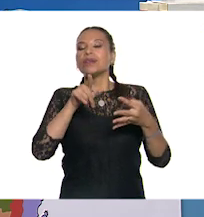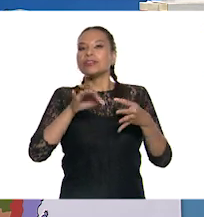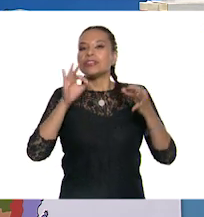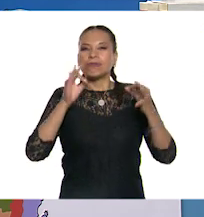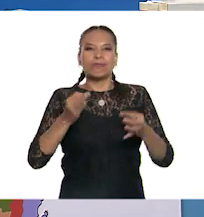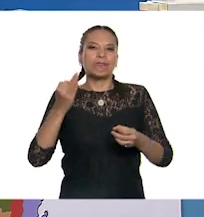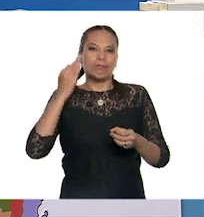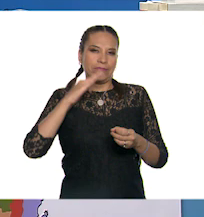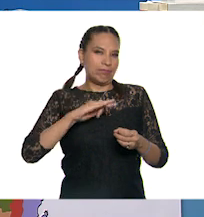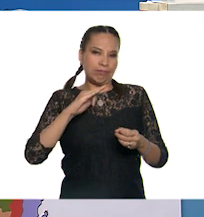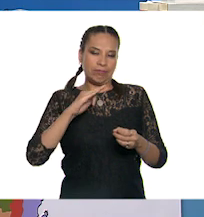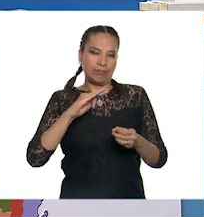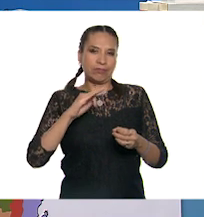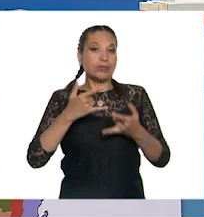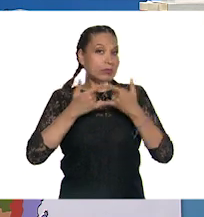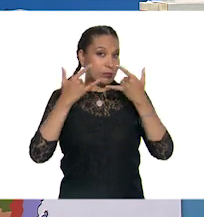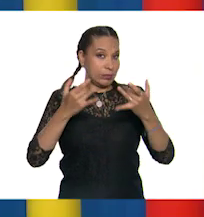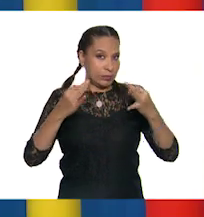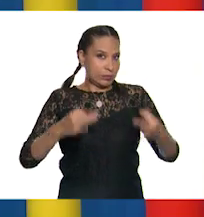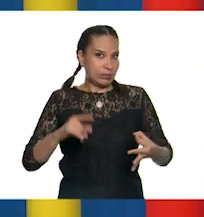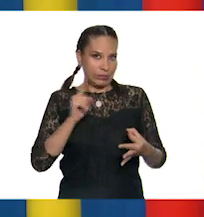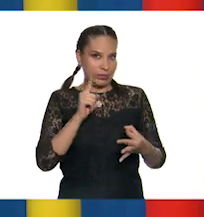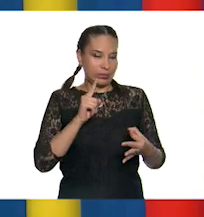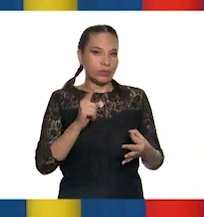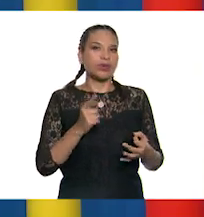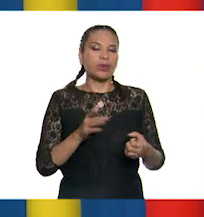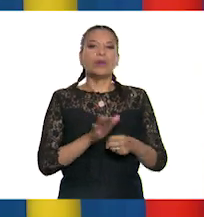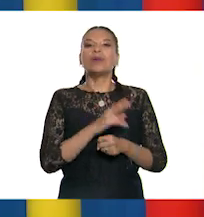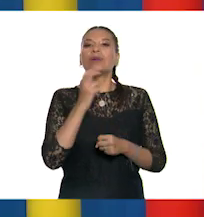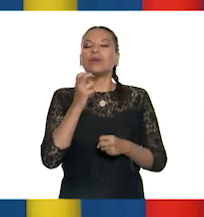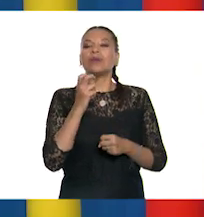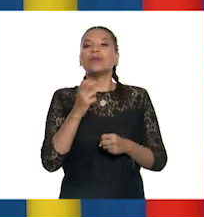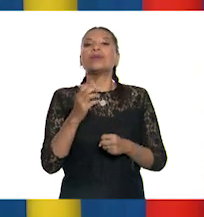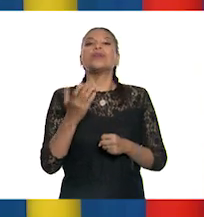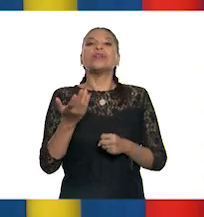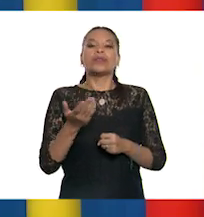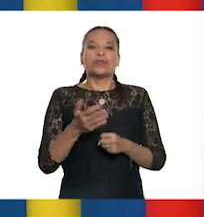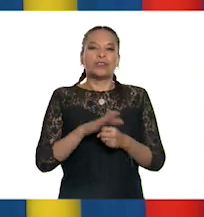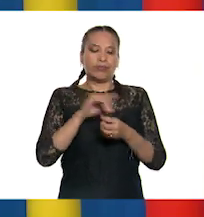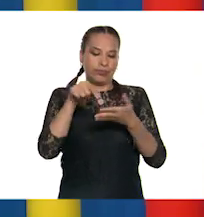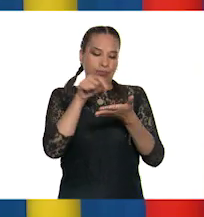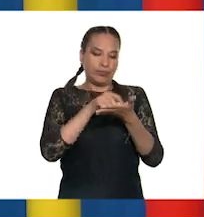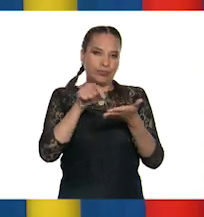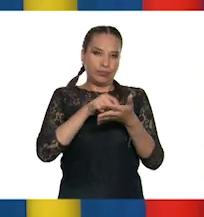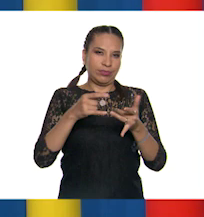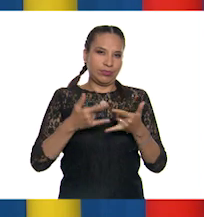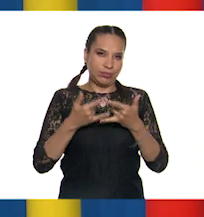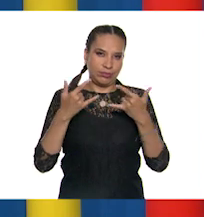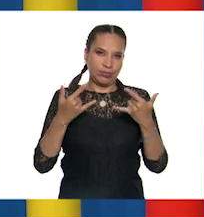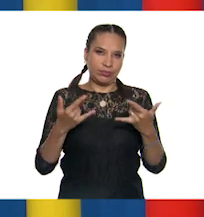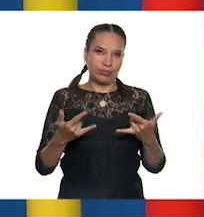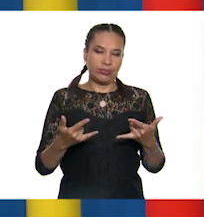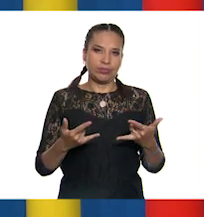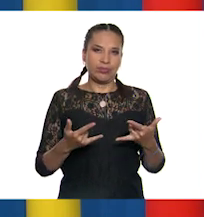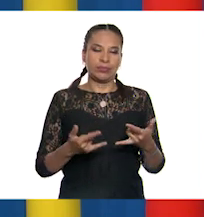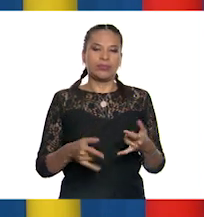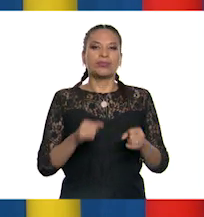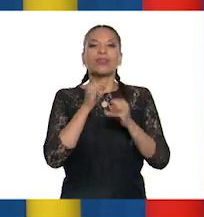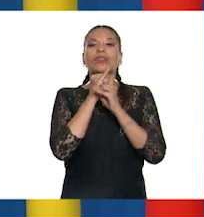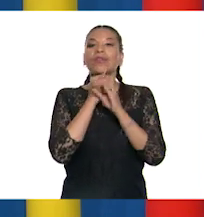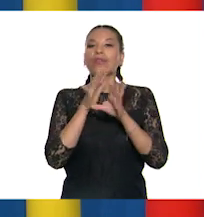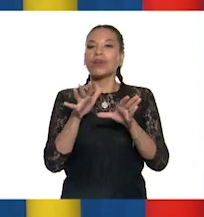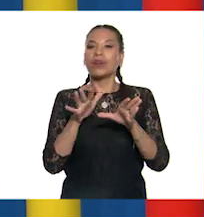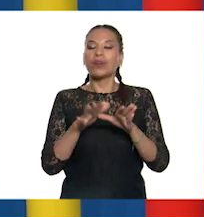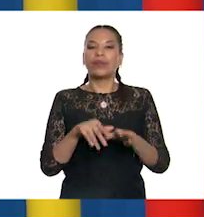ficción y no de la historia. Entonces quieres decir que mientras el texto histórico es